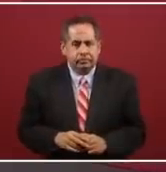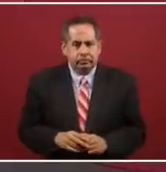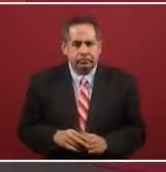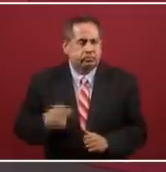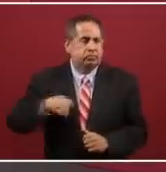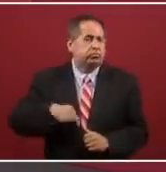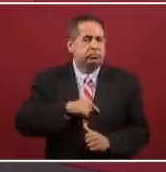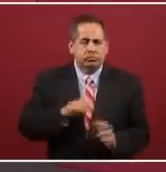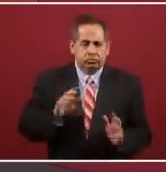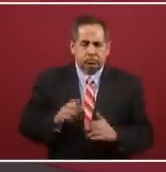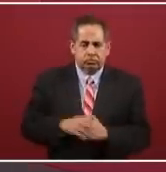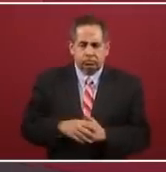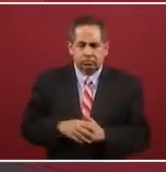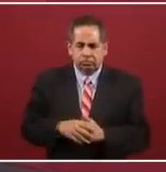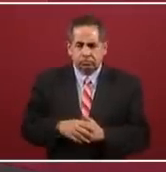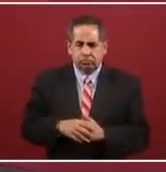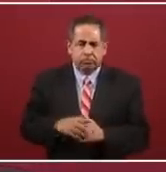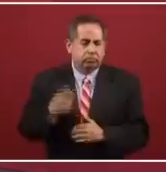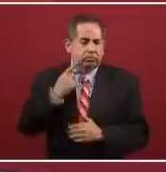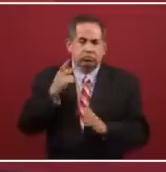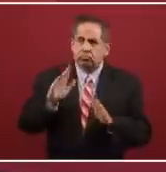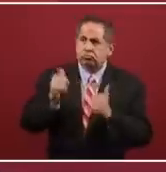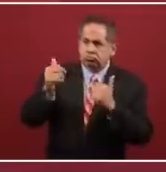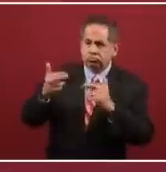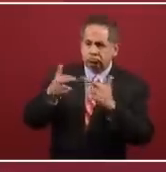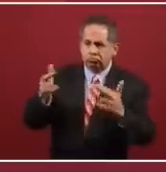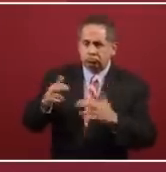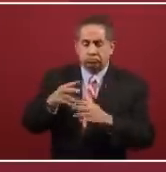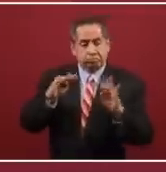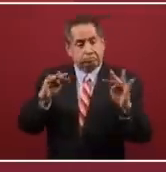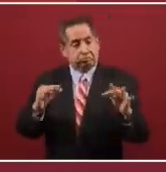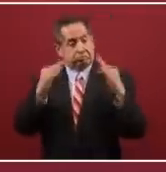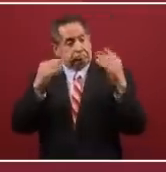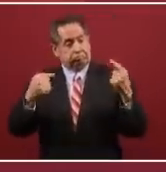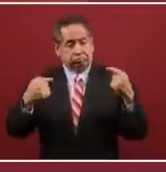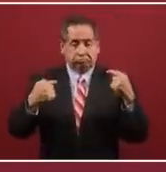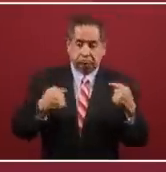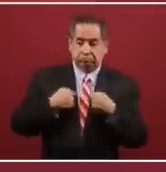Nosotros vamos a hacer una política exterior no protagónica.